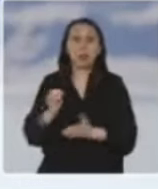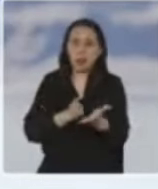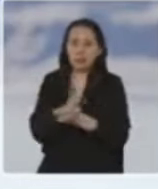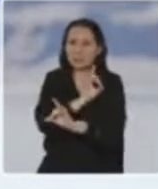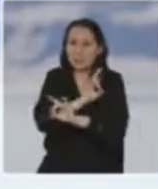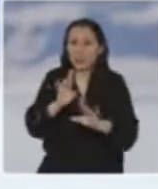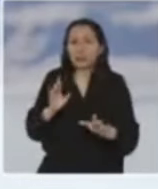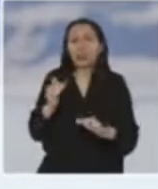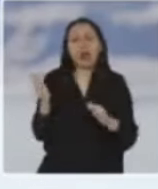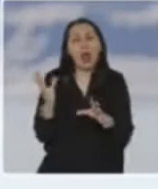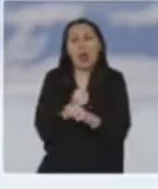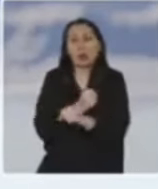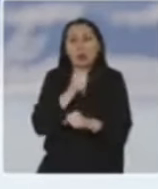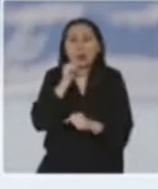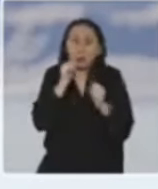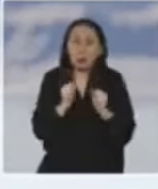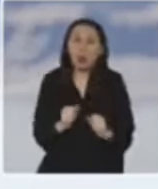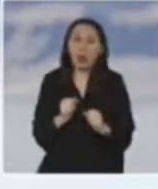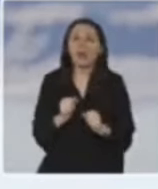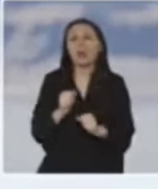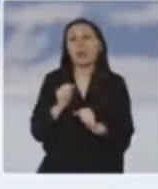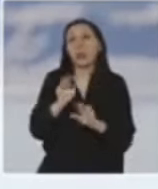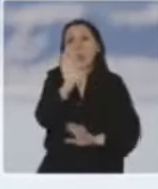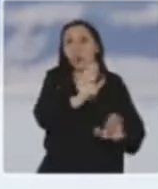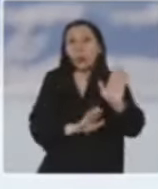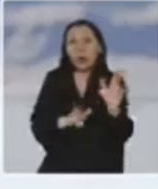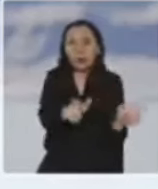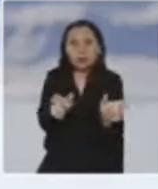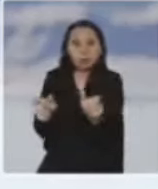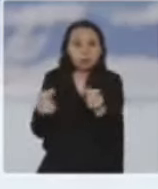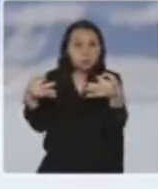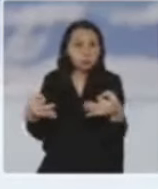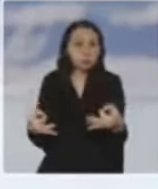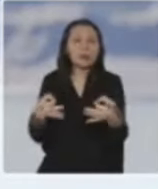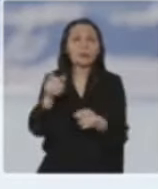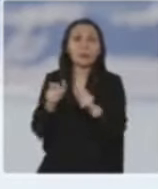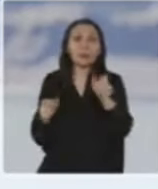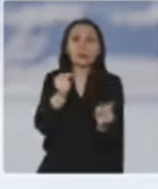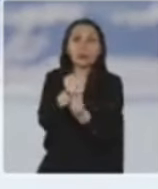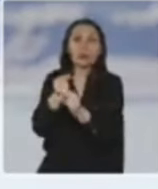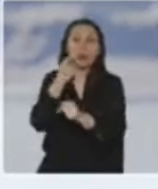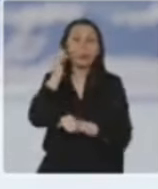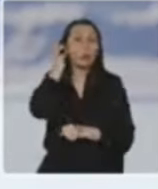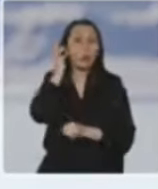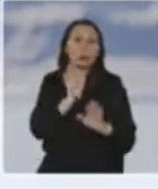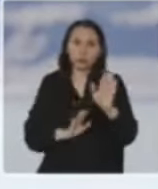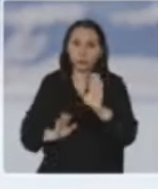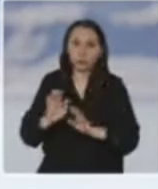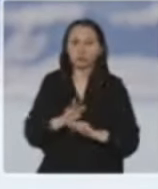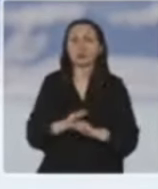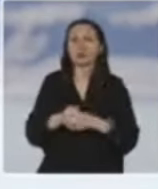servicio lo antes posible resguardando las condiciones de seguridad que corresponden para los trabajadores y trabajadoras